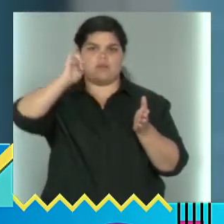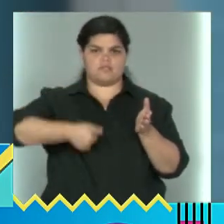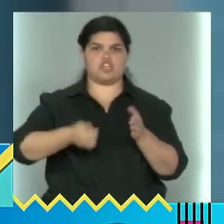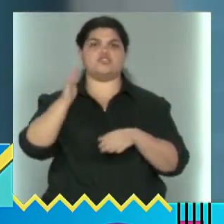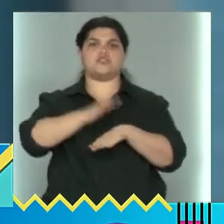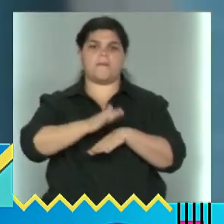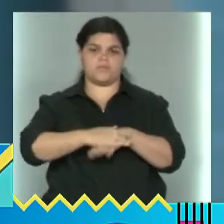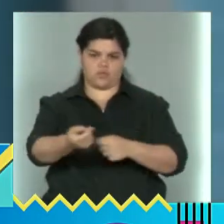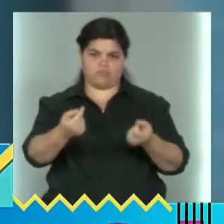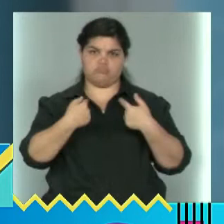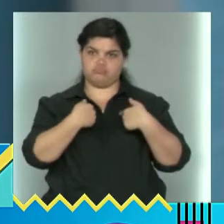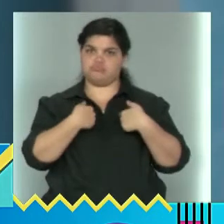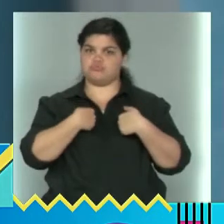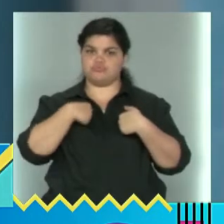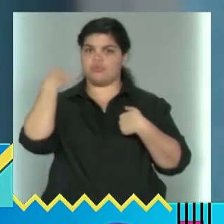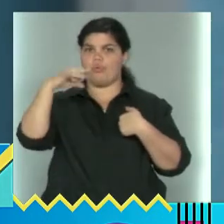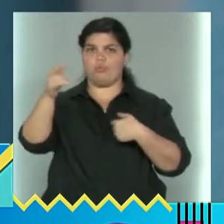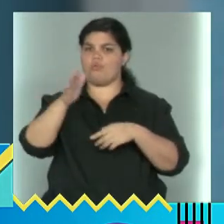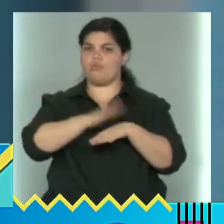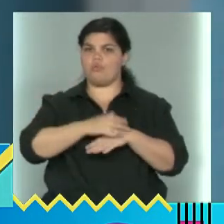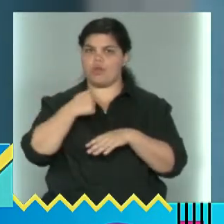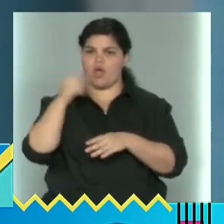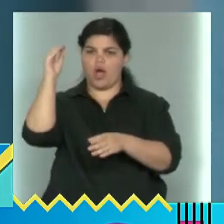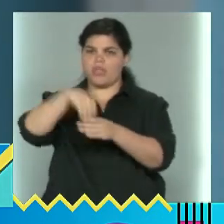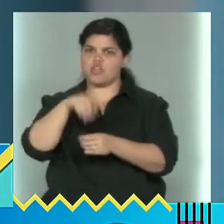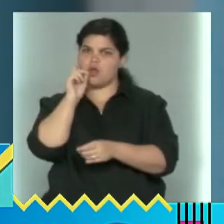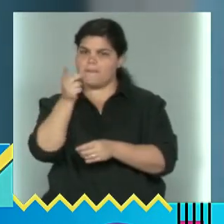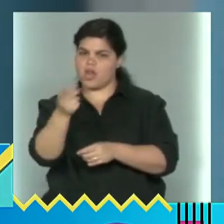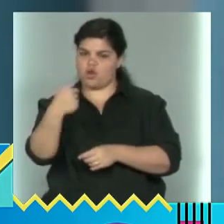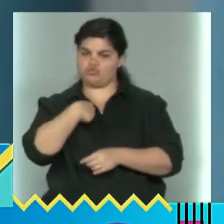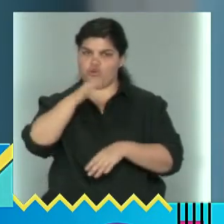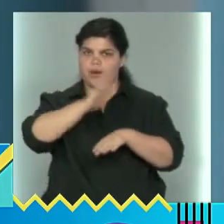cargo de los riesgos que pudieran ocurrir ahí, porque